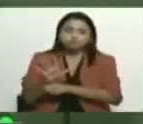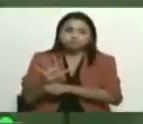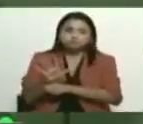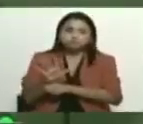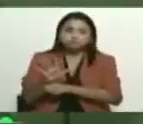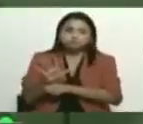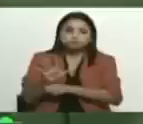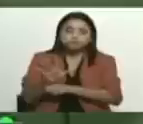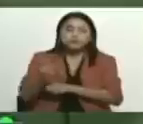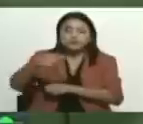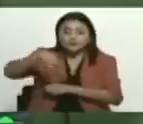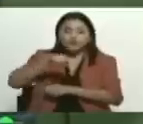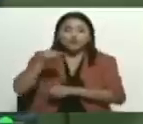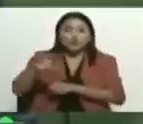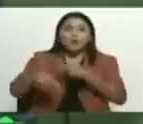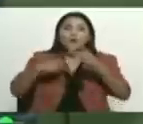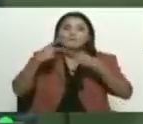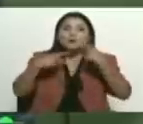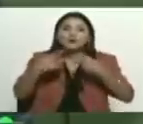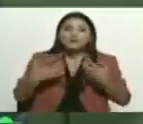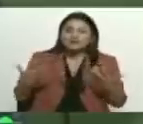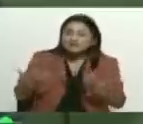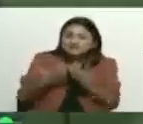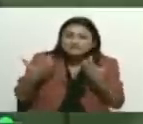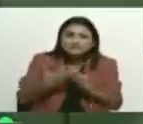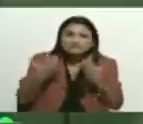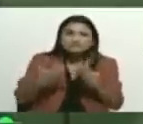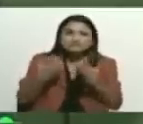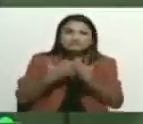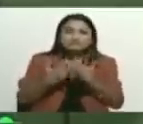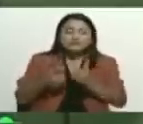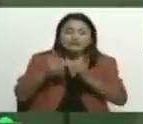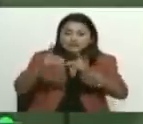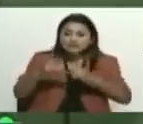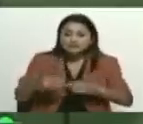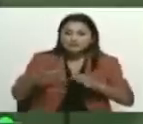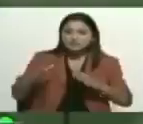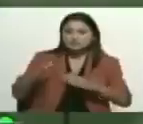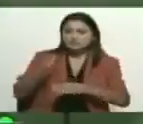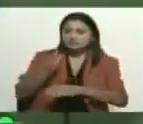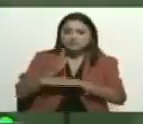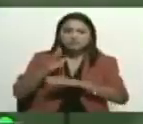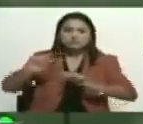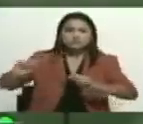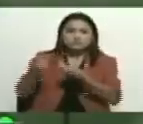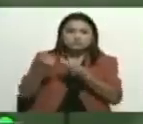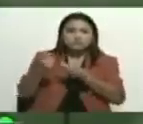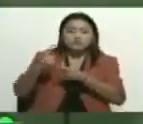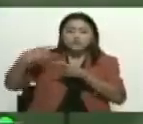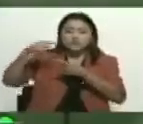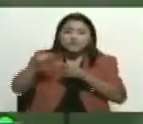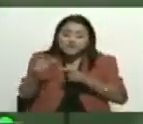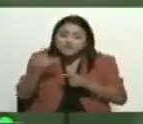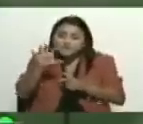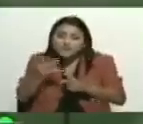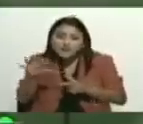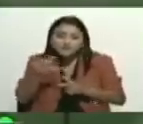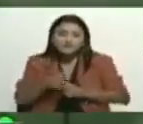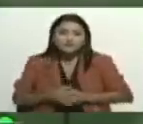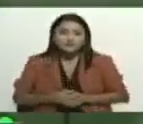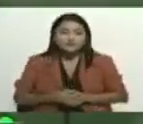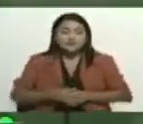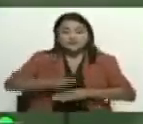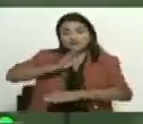una política de agresión manifestada en la ilegal aplicación de medidas coercitivas unilaterales contra un tercio de la humanidad. Las mal